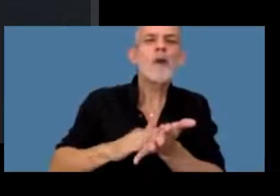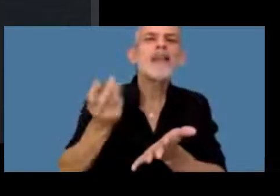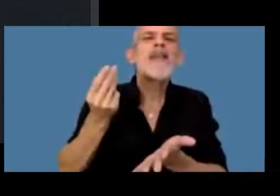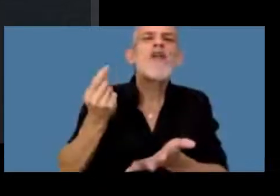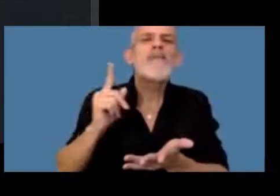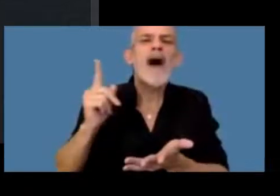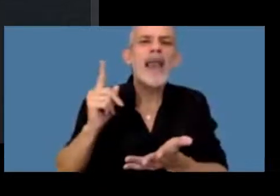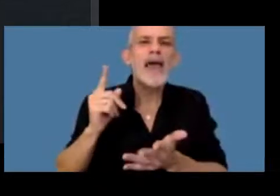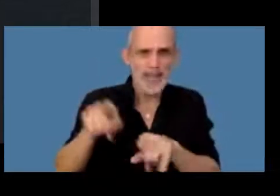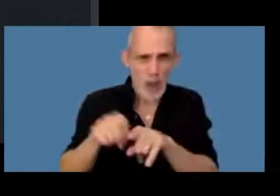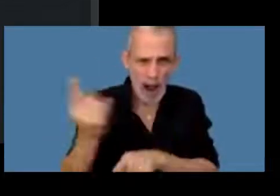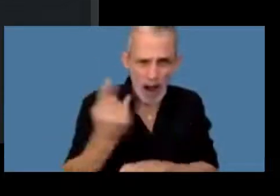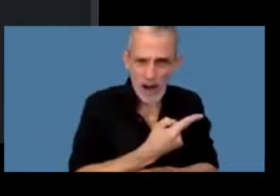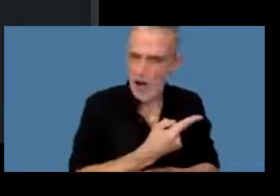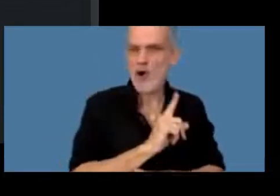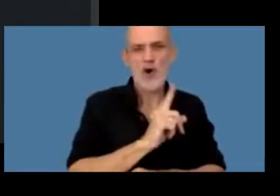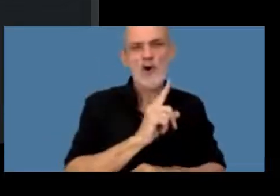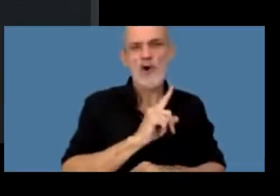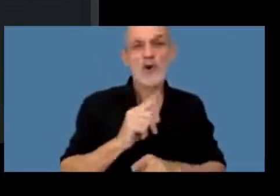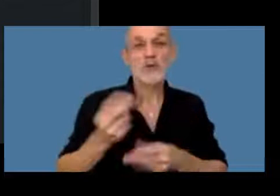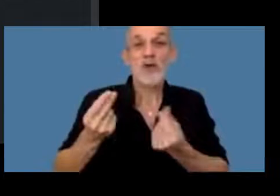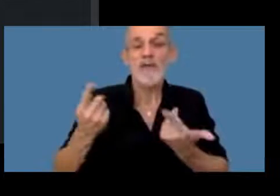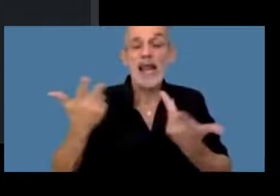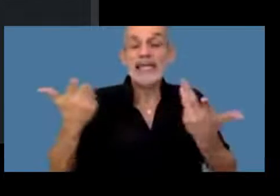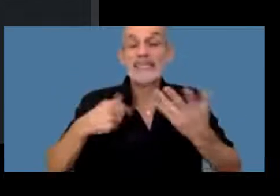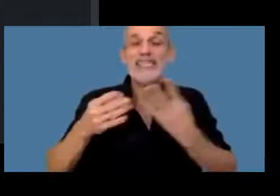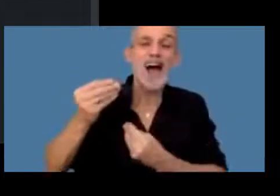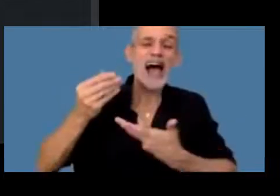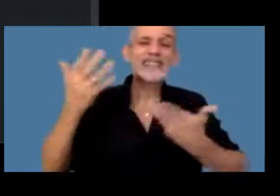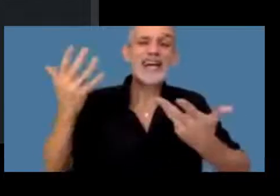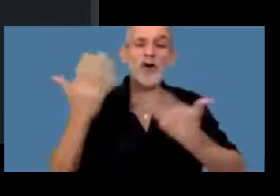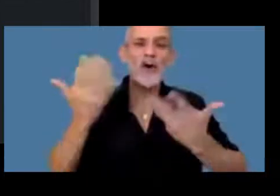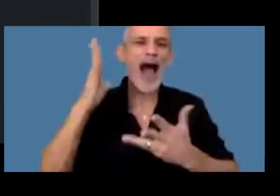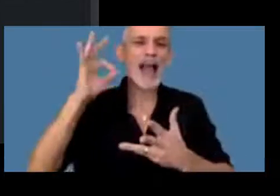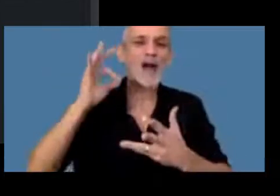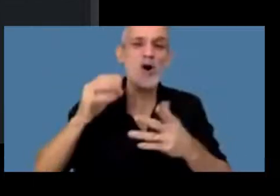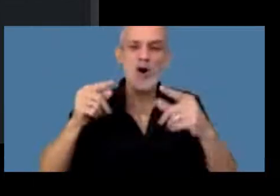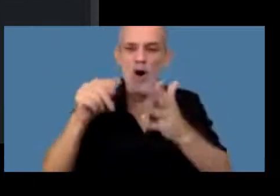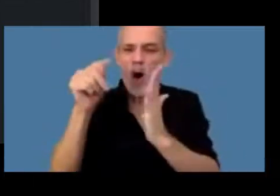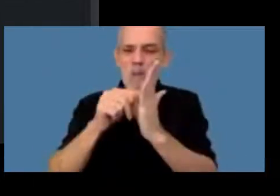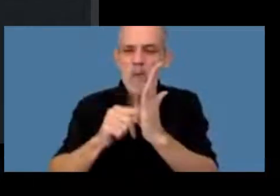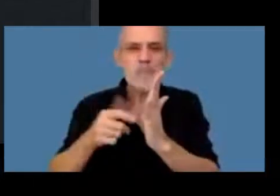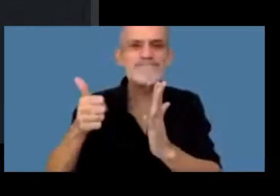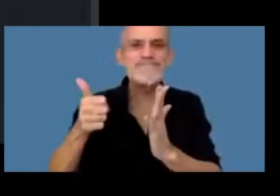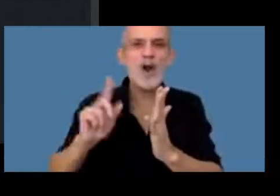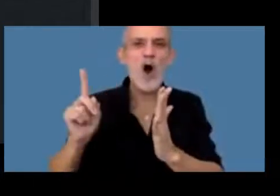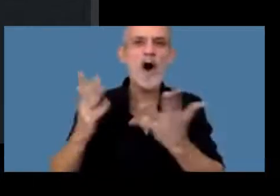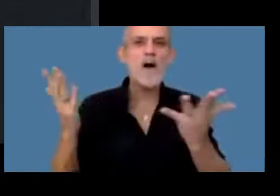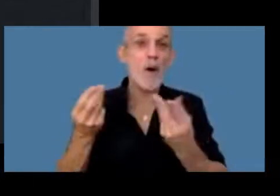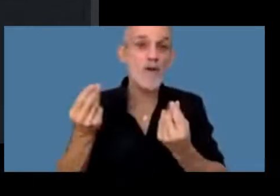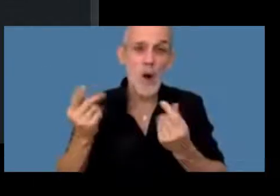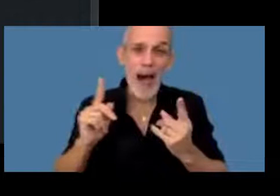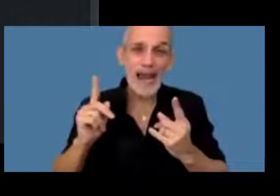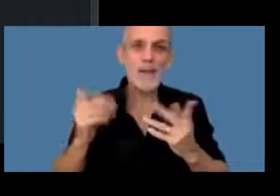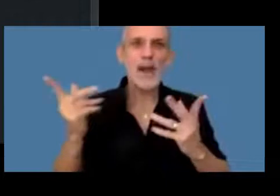No. Un comprobante inválido es un comprobante que no reúne todos los requisitos que debe cumplir, que podría